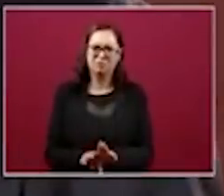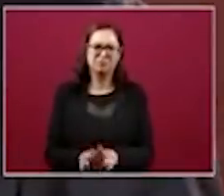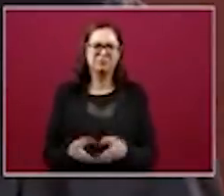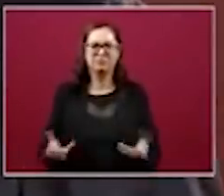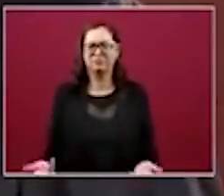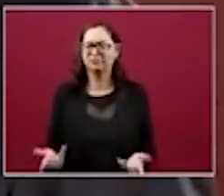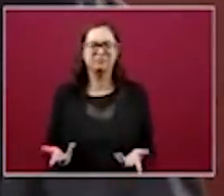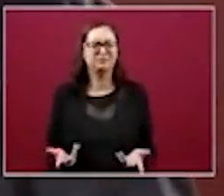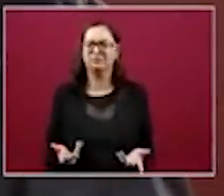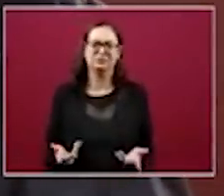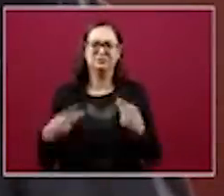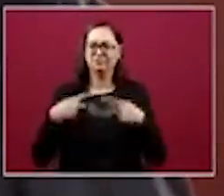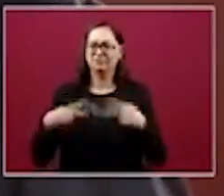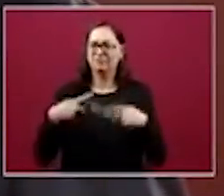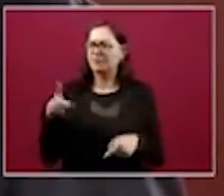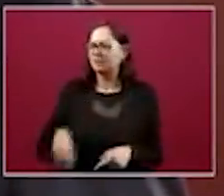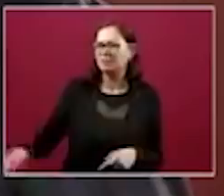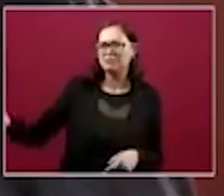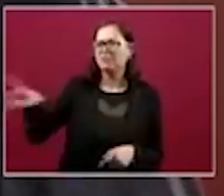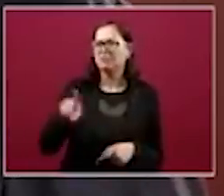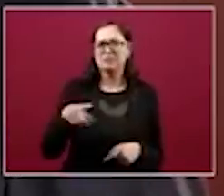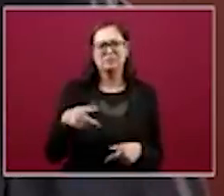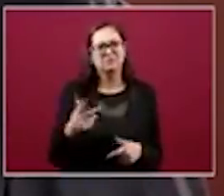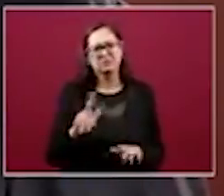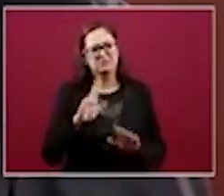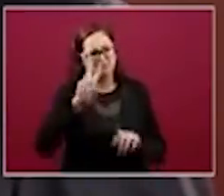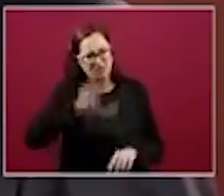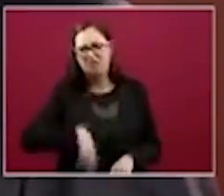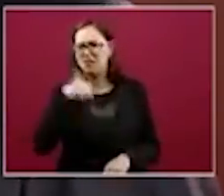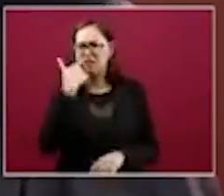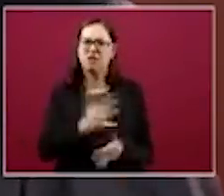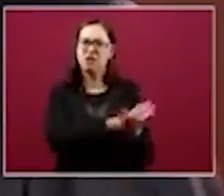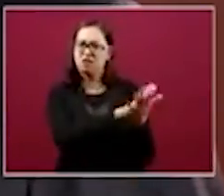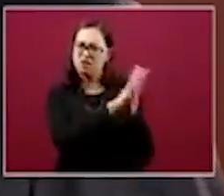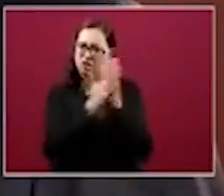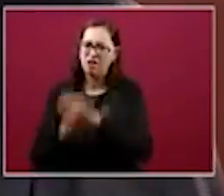la gente lo que quiere es una transformación,